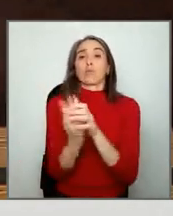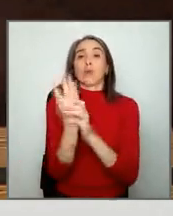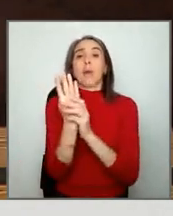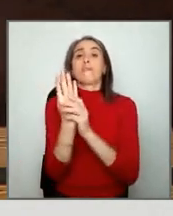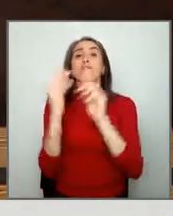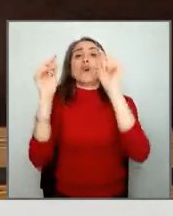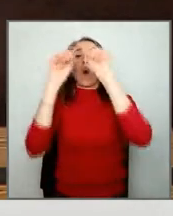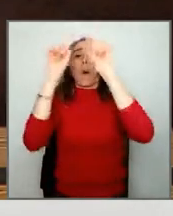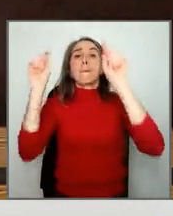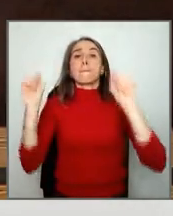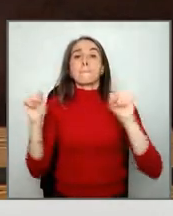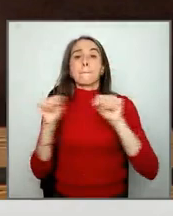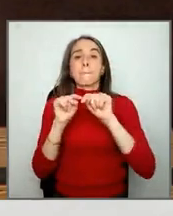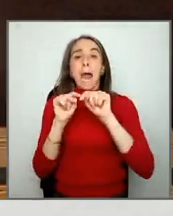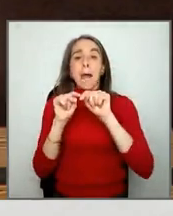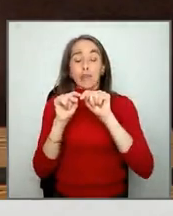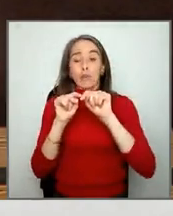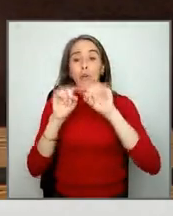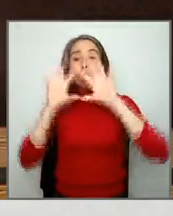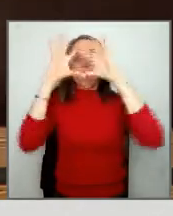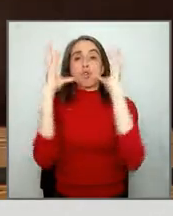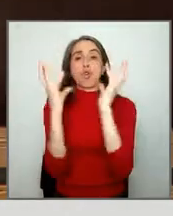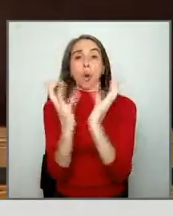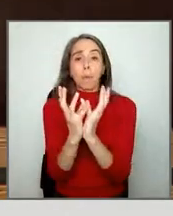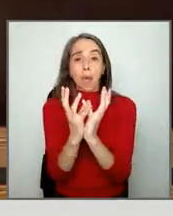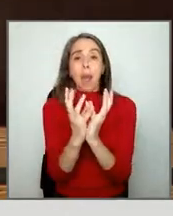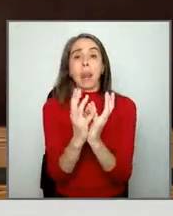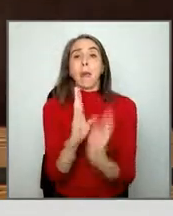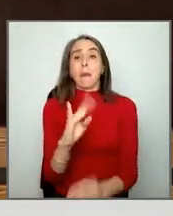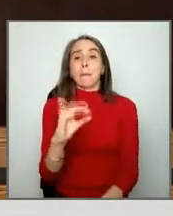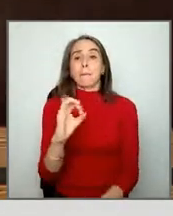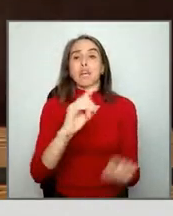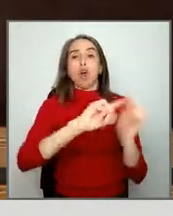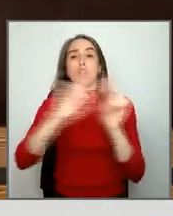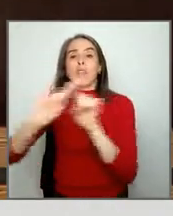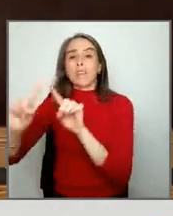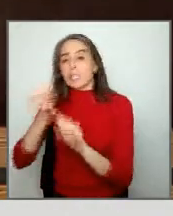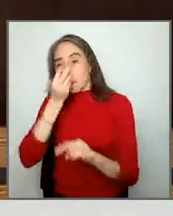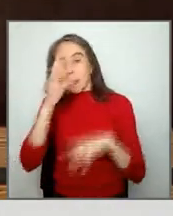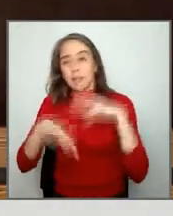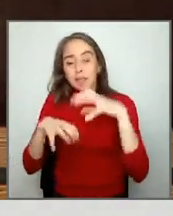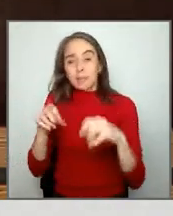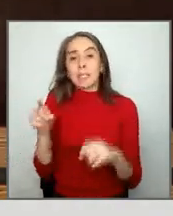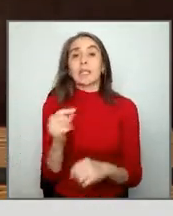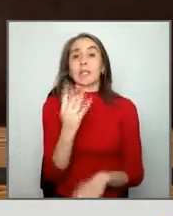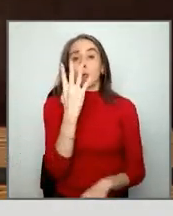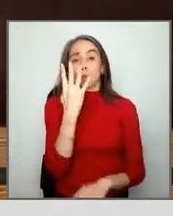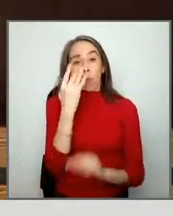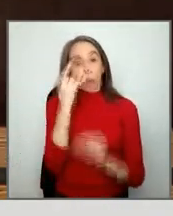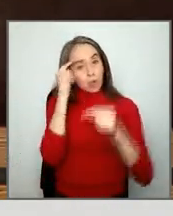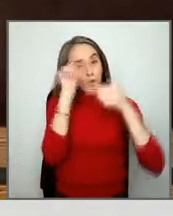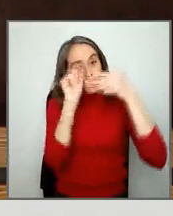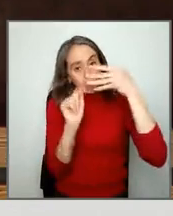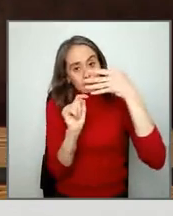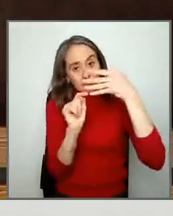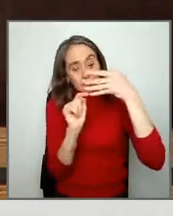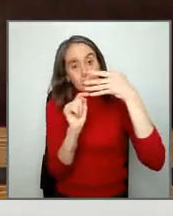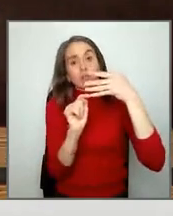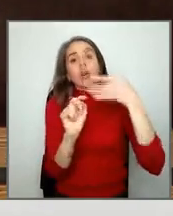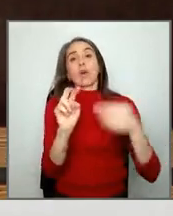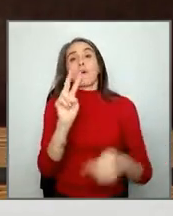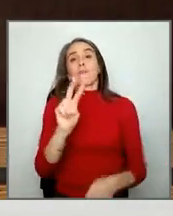biodiversidad este marco global de biodiversidad tiene cuatro objetivos y tiene 23 metas